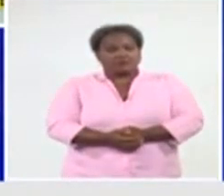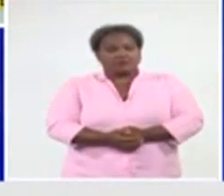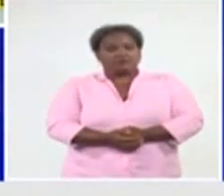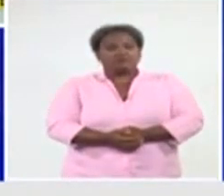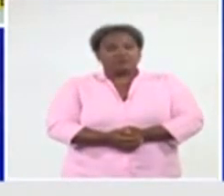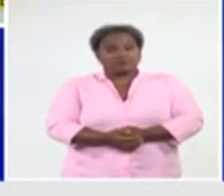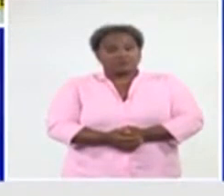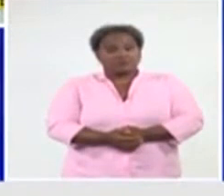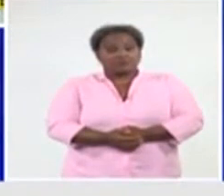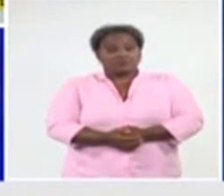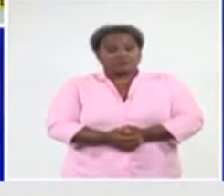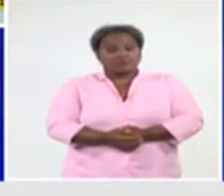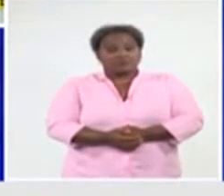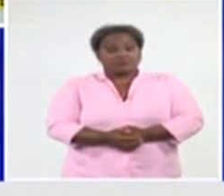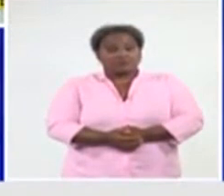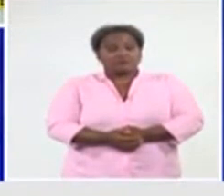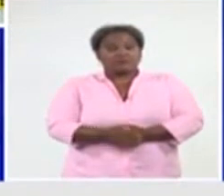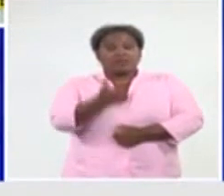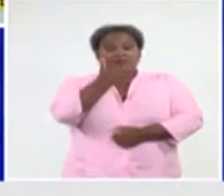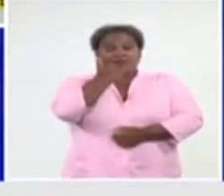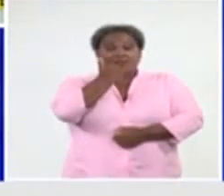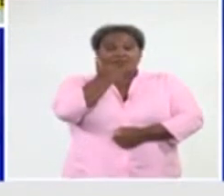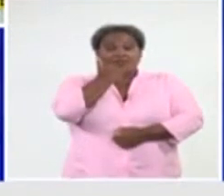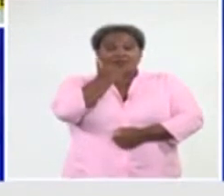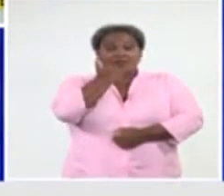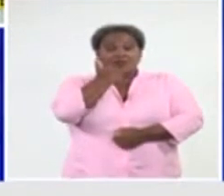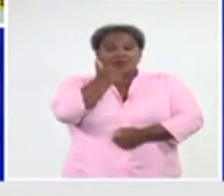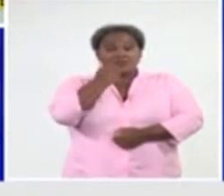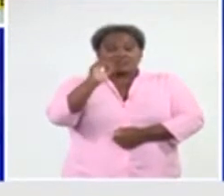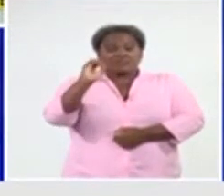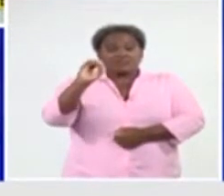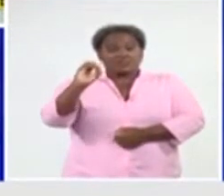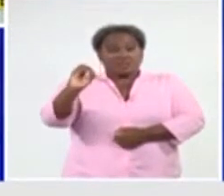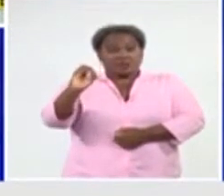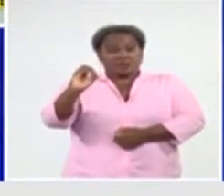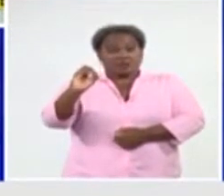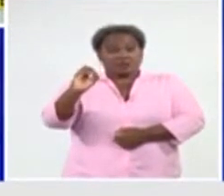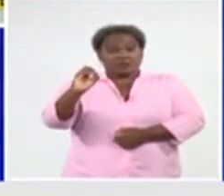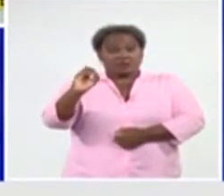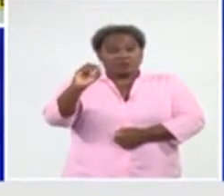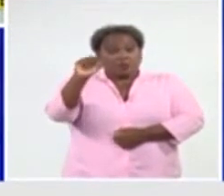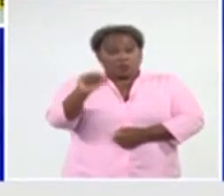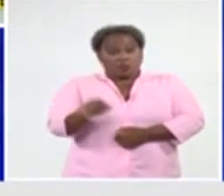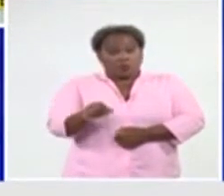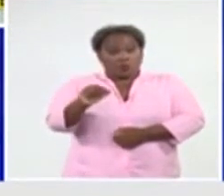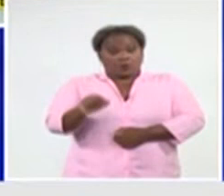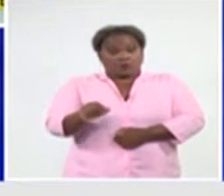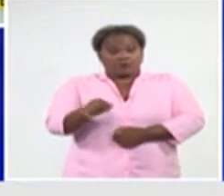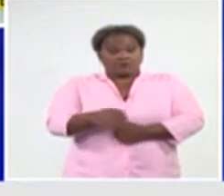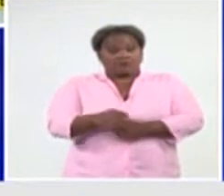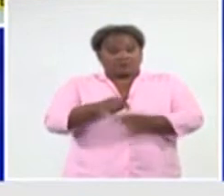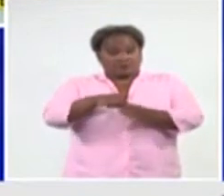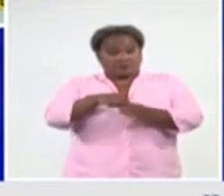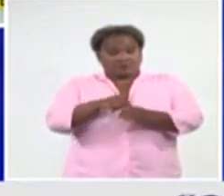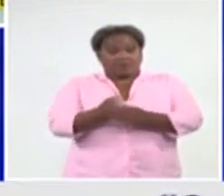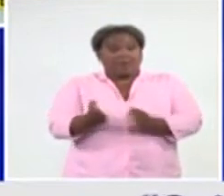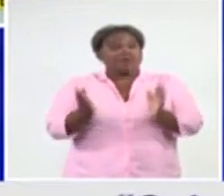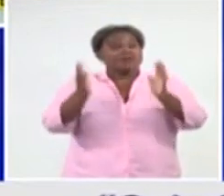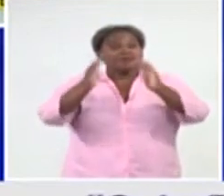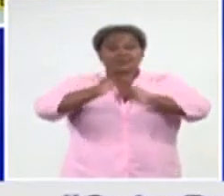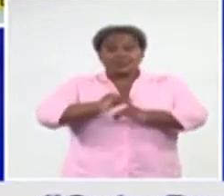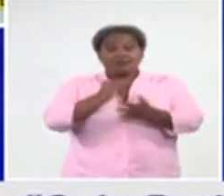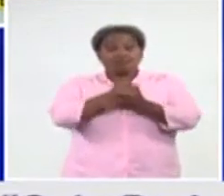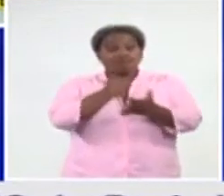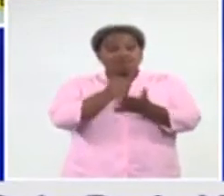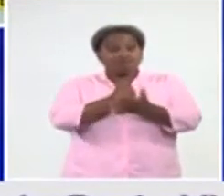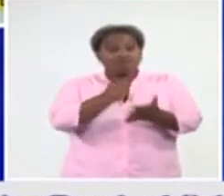14, no, con una tasa de 0 creo que hoy es el primer día, pero sin diagnosticar casos como